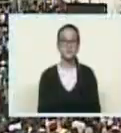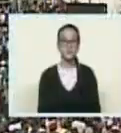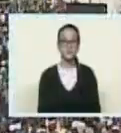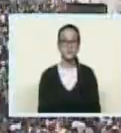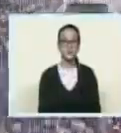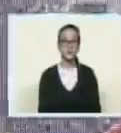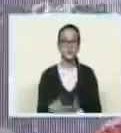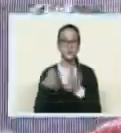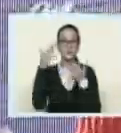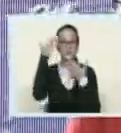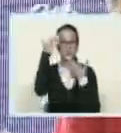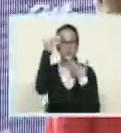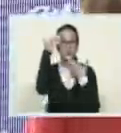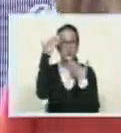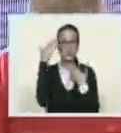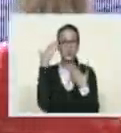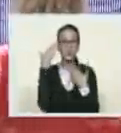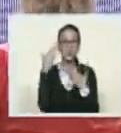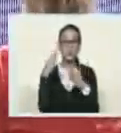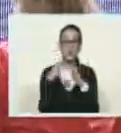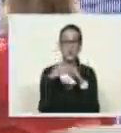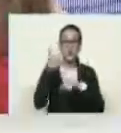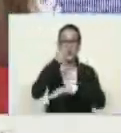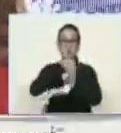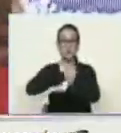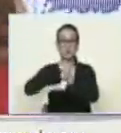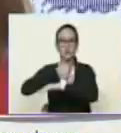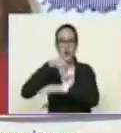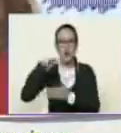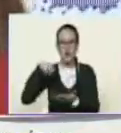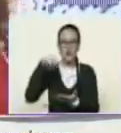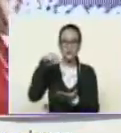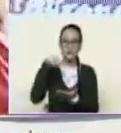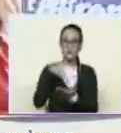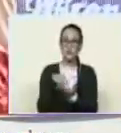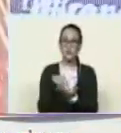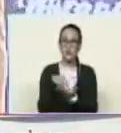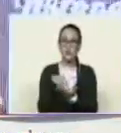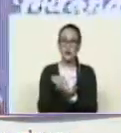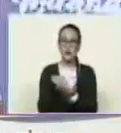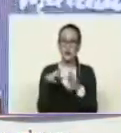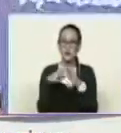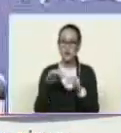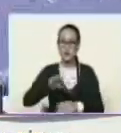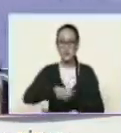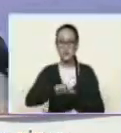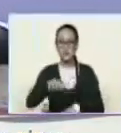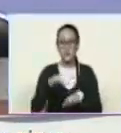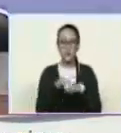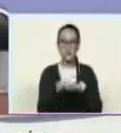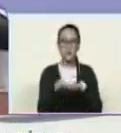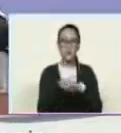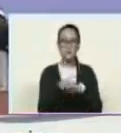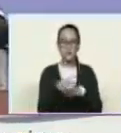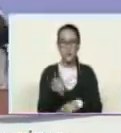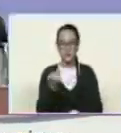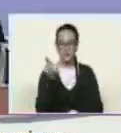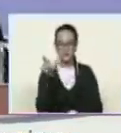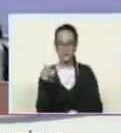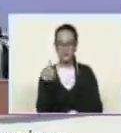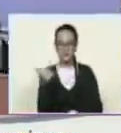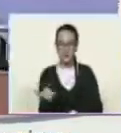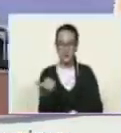De igual manera, a todas las autoridades nacionales, regionales y municipales